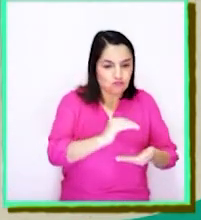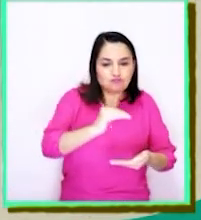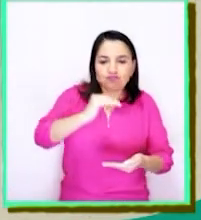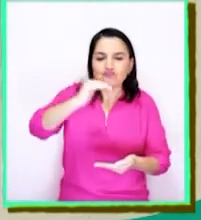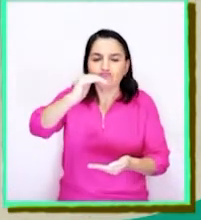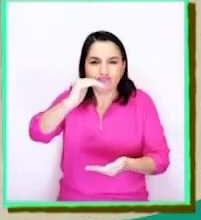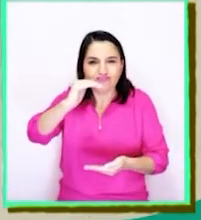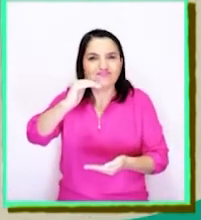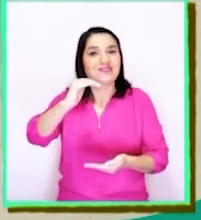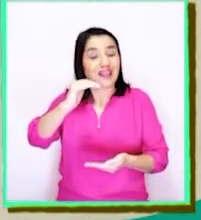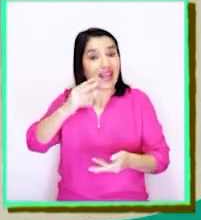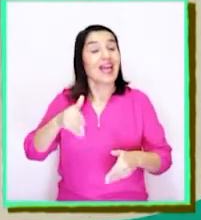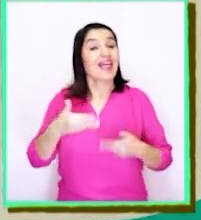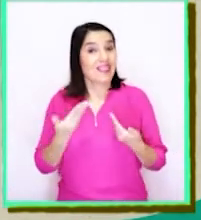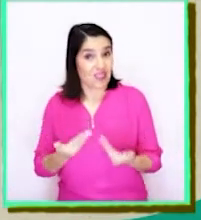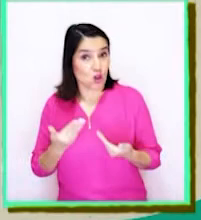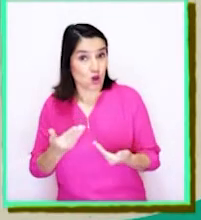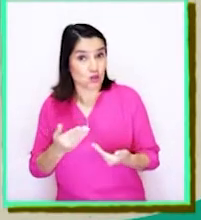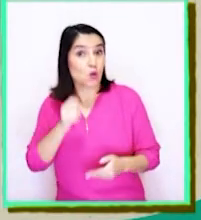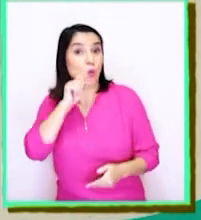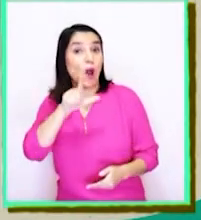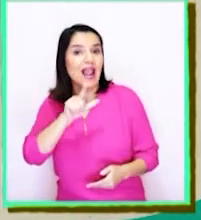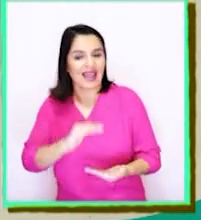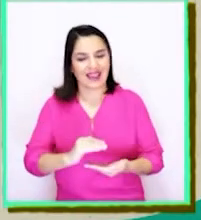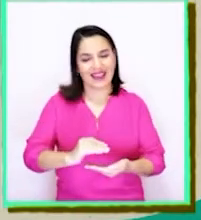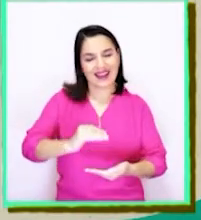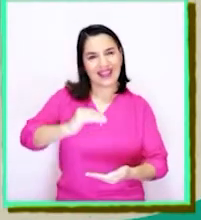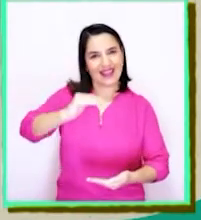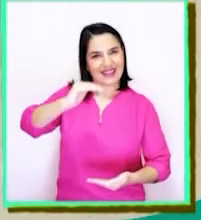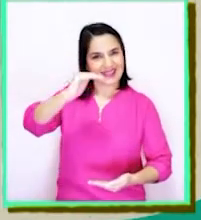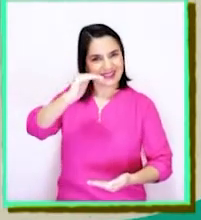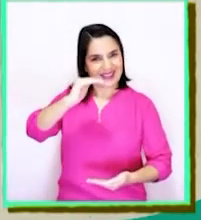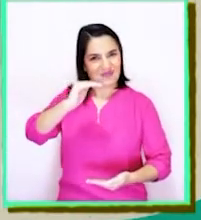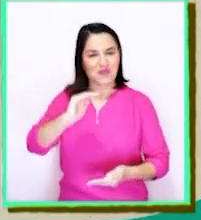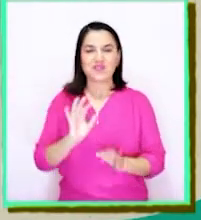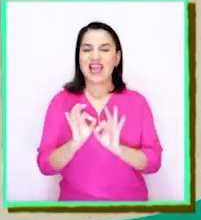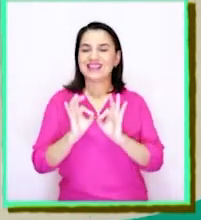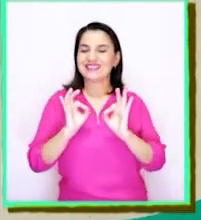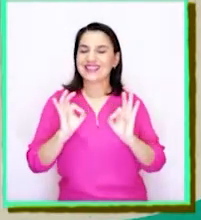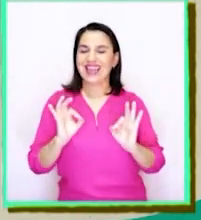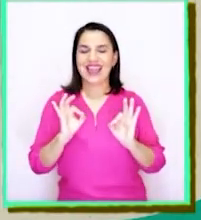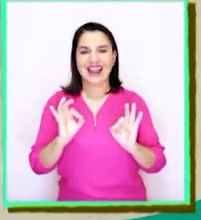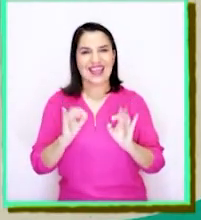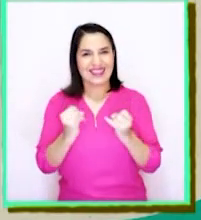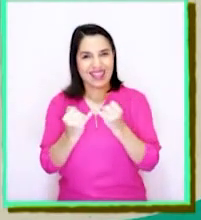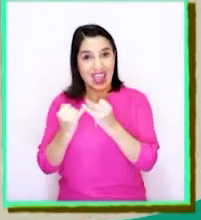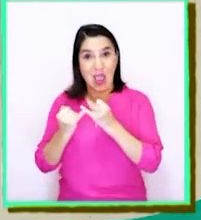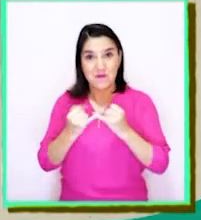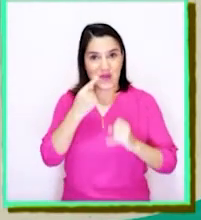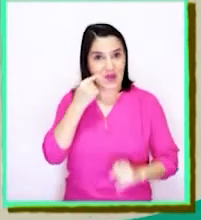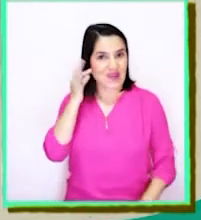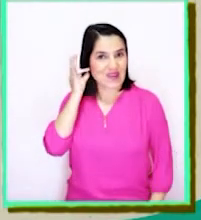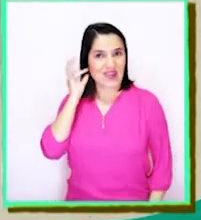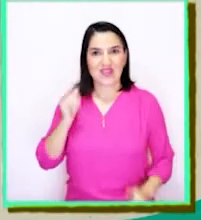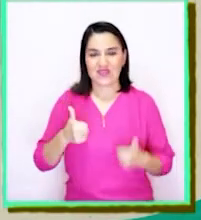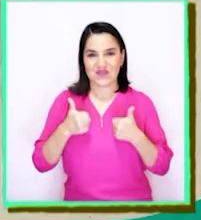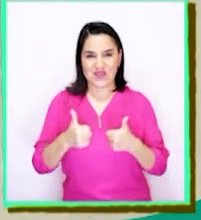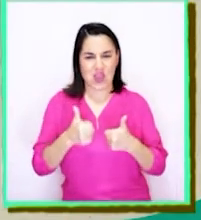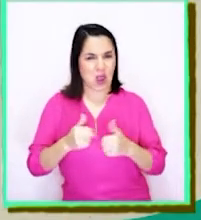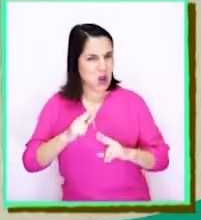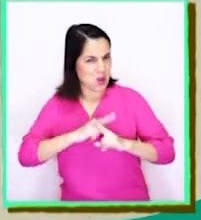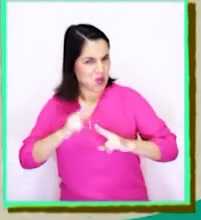poco. Entonces está en la etapa de crecimiento. ¡Excelente, amigos y